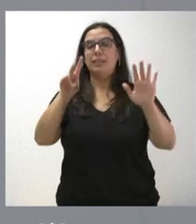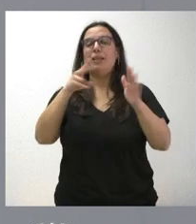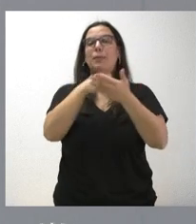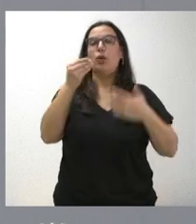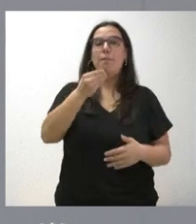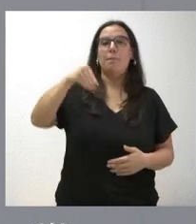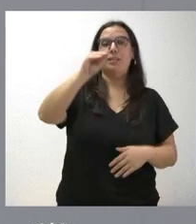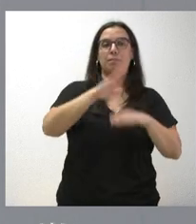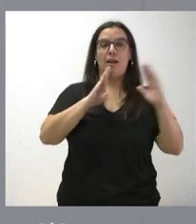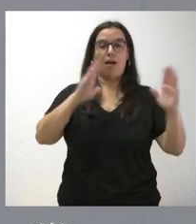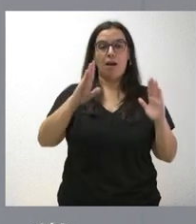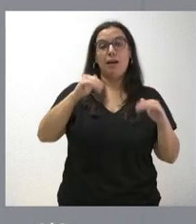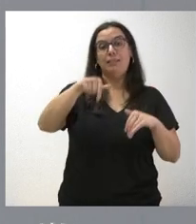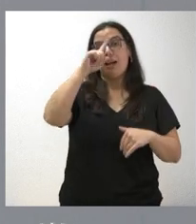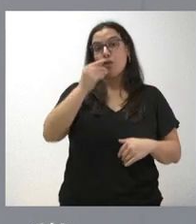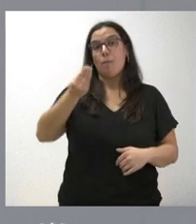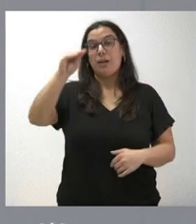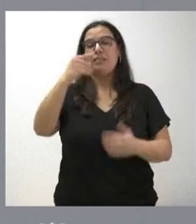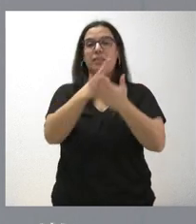16 millones en este